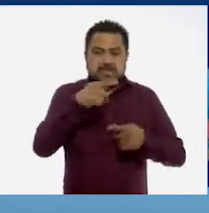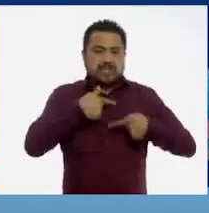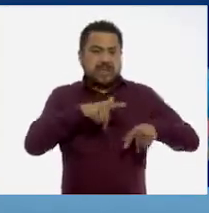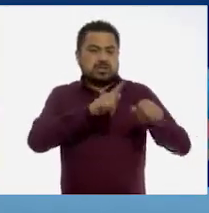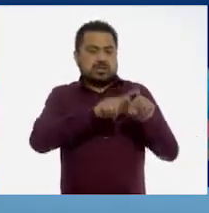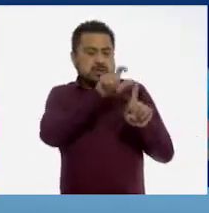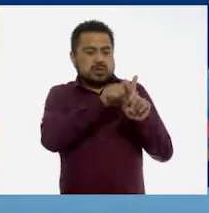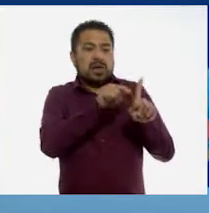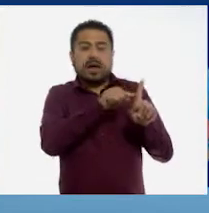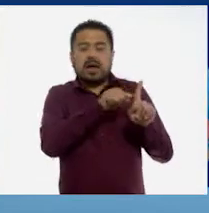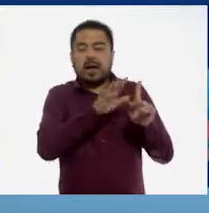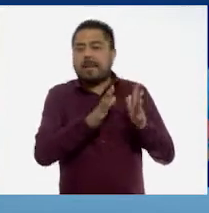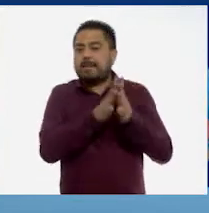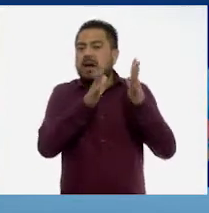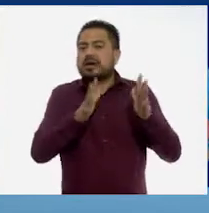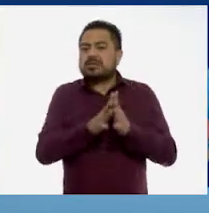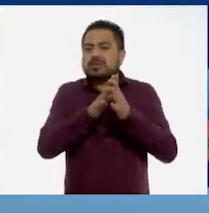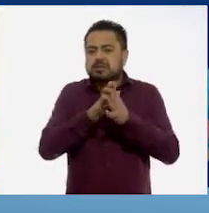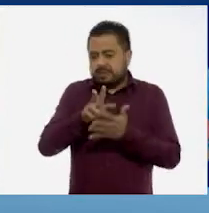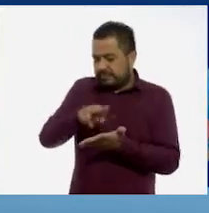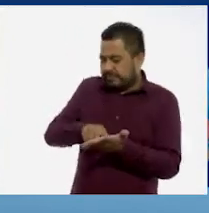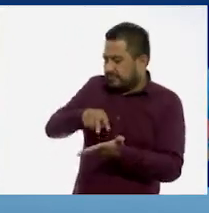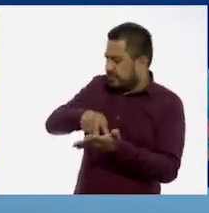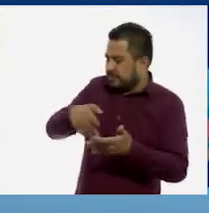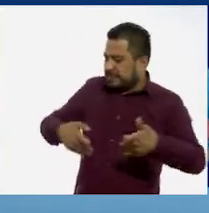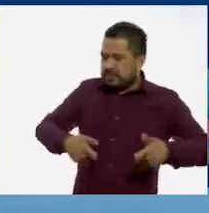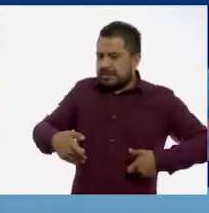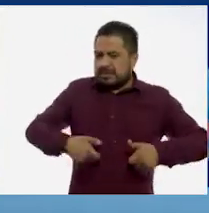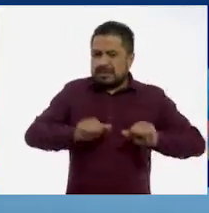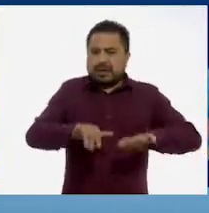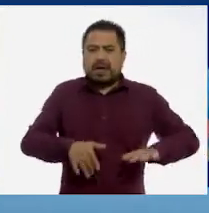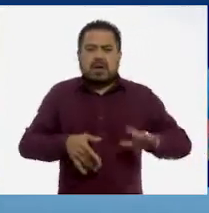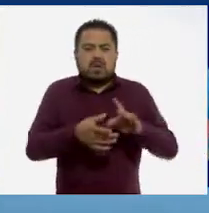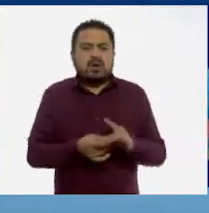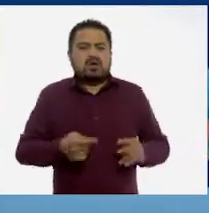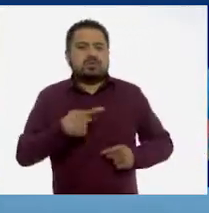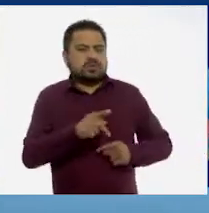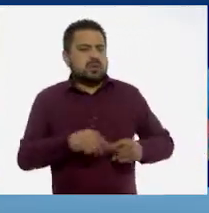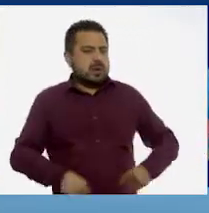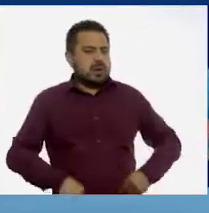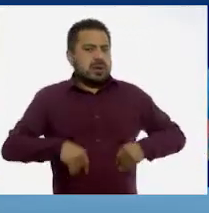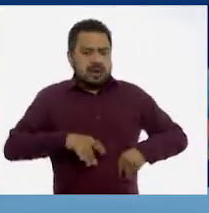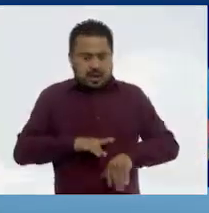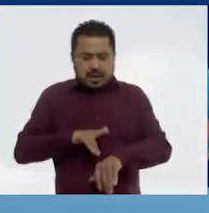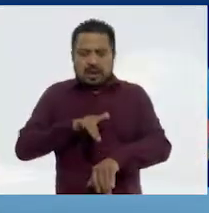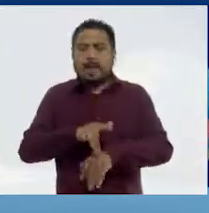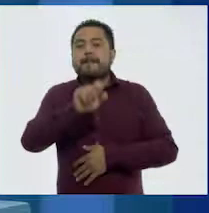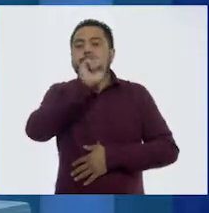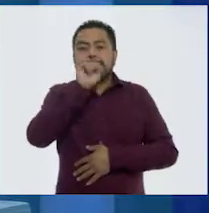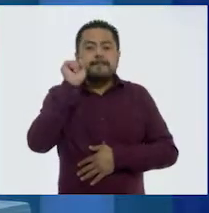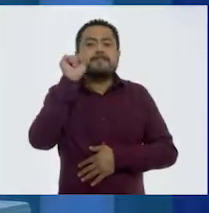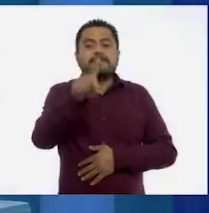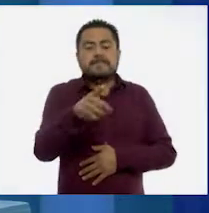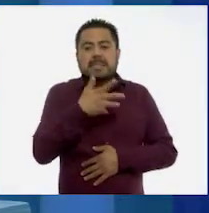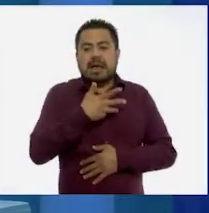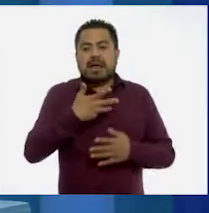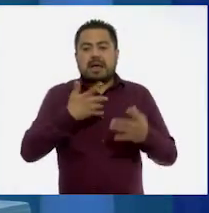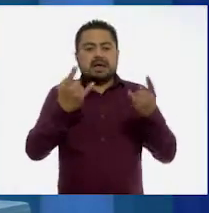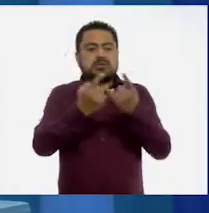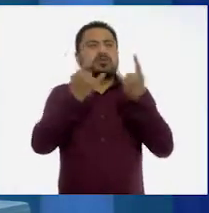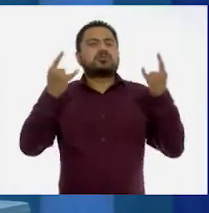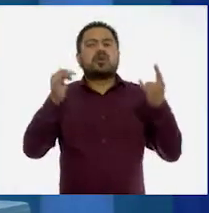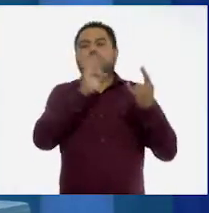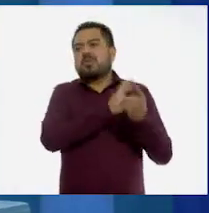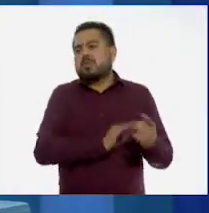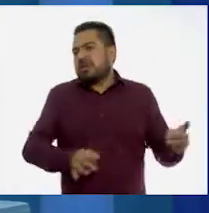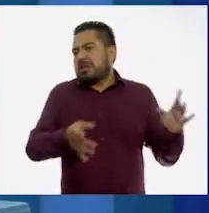está participando en la historia y nos va a contar sus vivencias. Pero también existen las historias que pueden